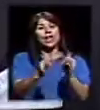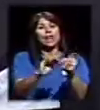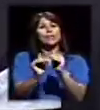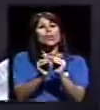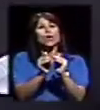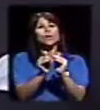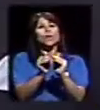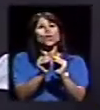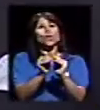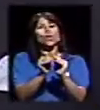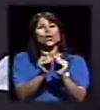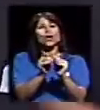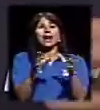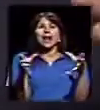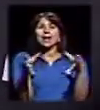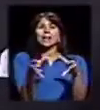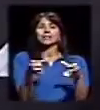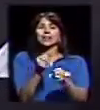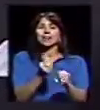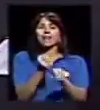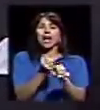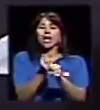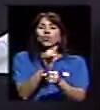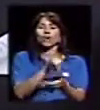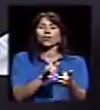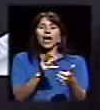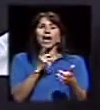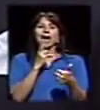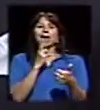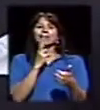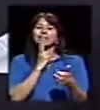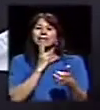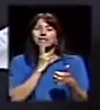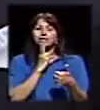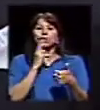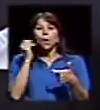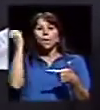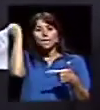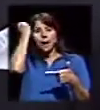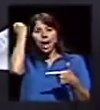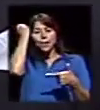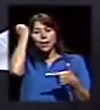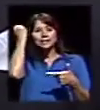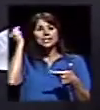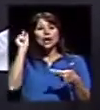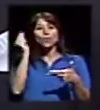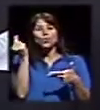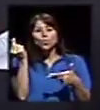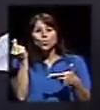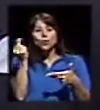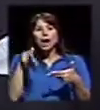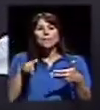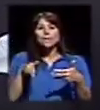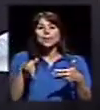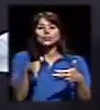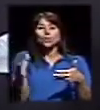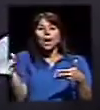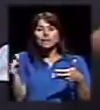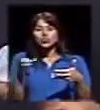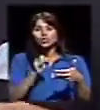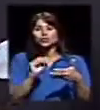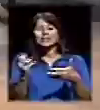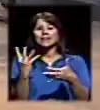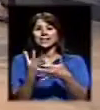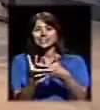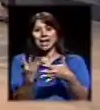digamos, trabajadora josefina, es Atillo, es Pavas, es La Uruca, es Pasancho, es San Sebastián,